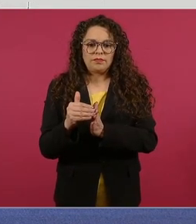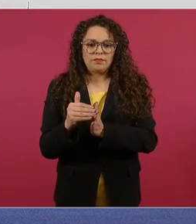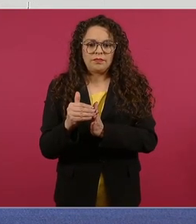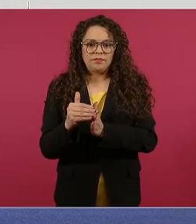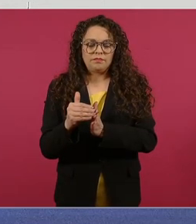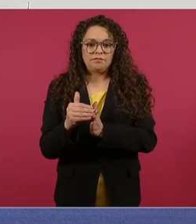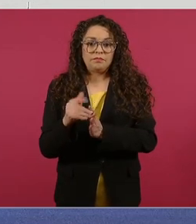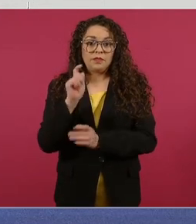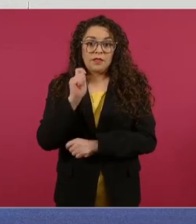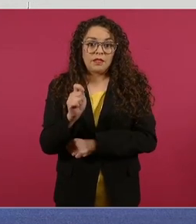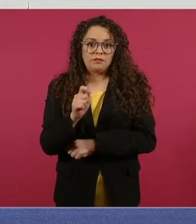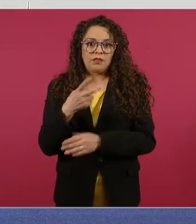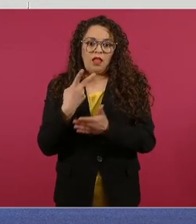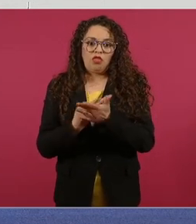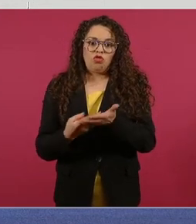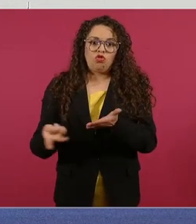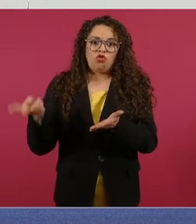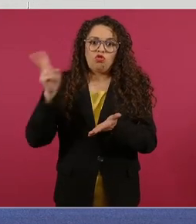es decir, más del doble.